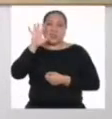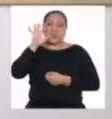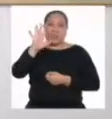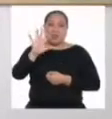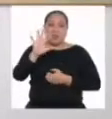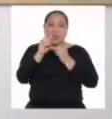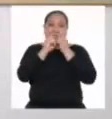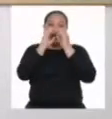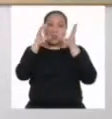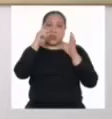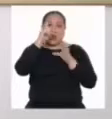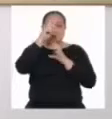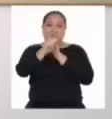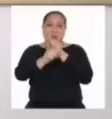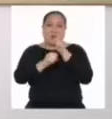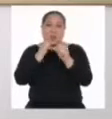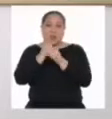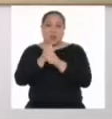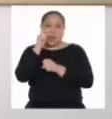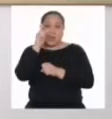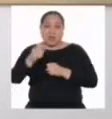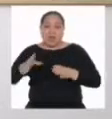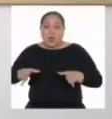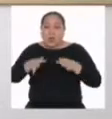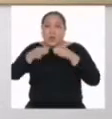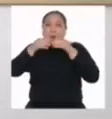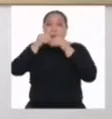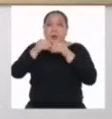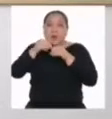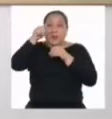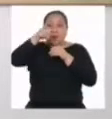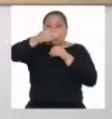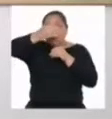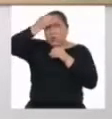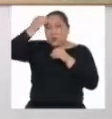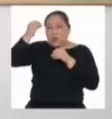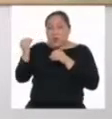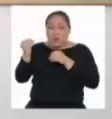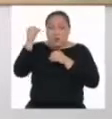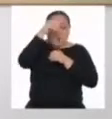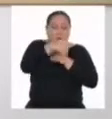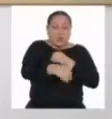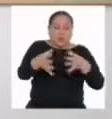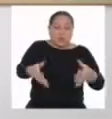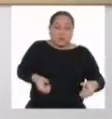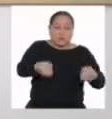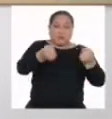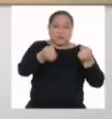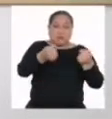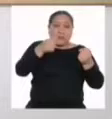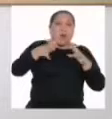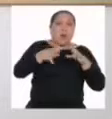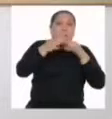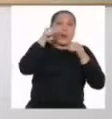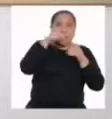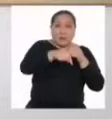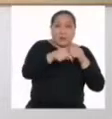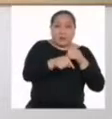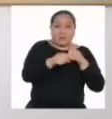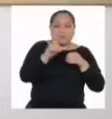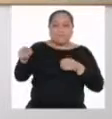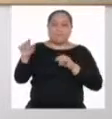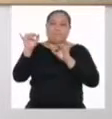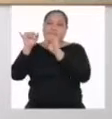días que tiene el año. Ese pedazo de plástico que olvidaste poner en el tacho del plástico